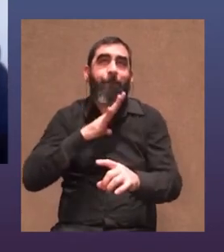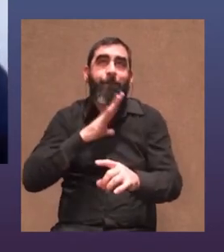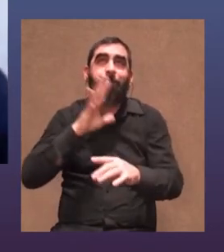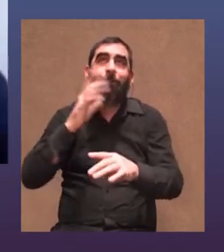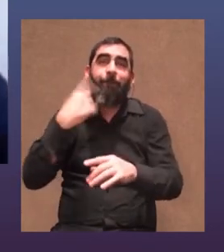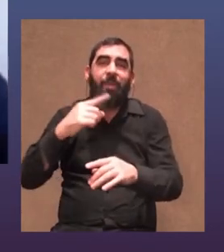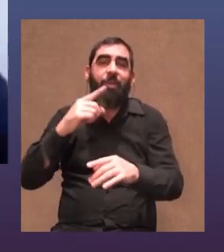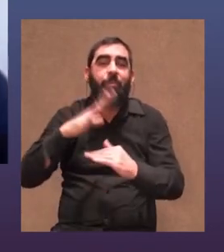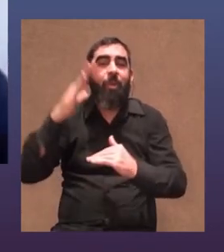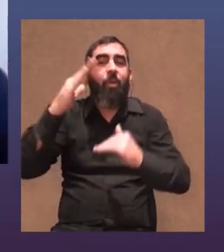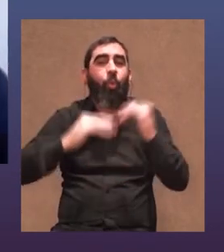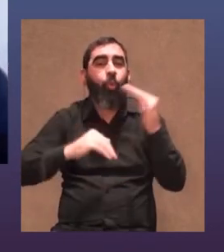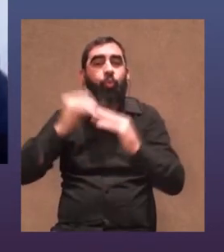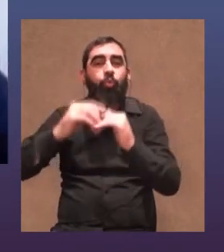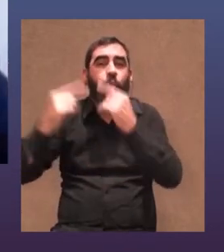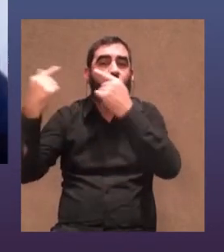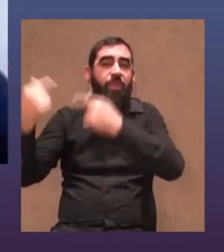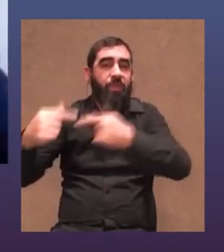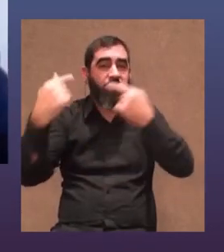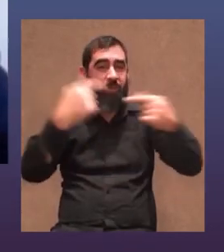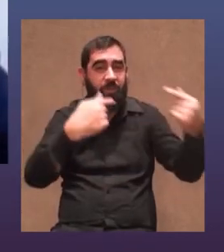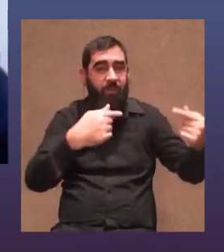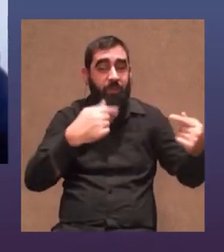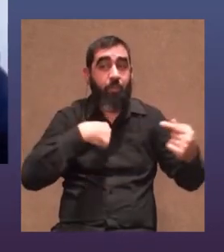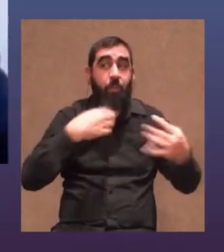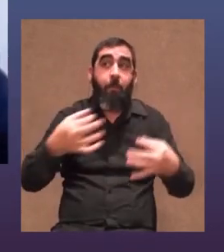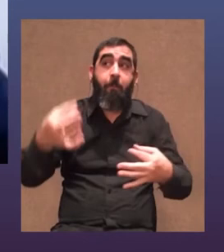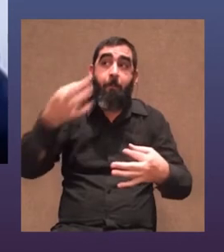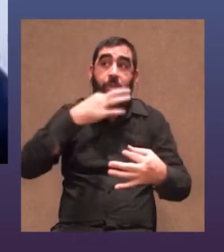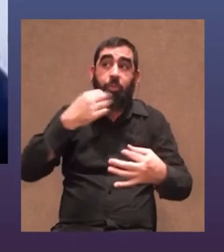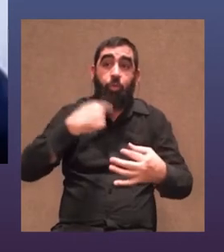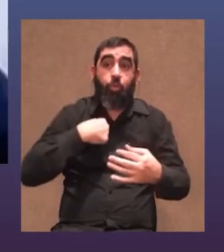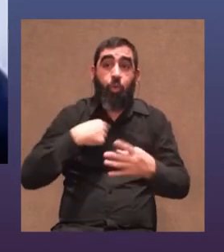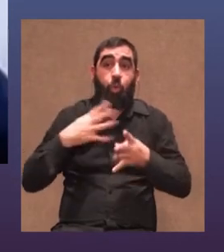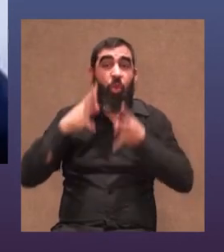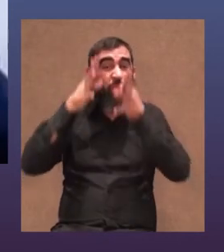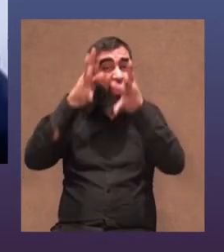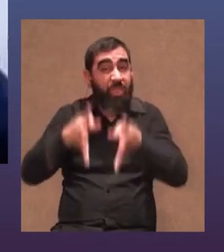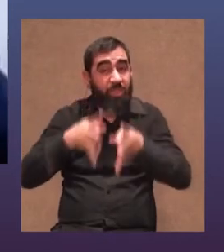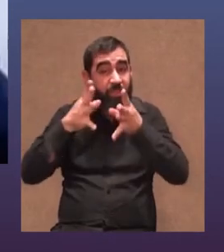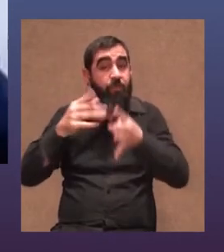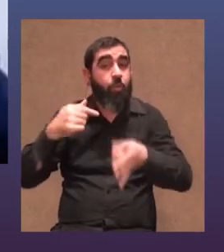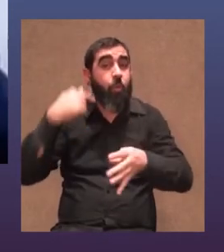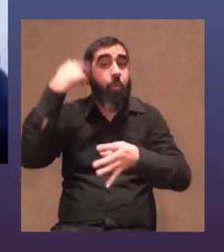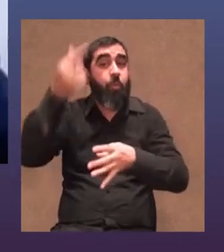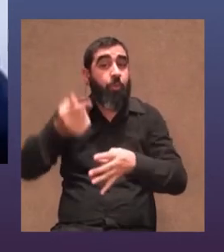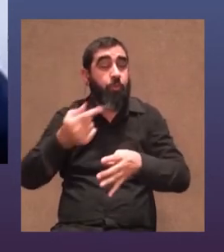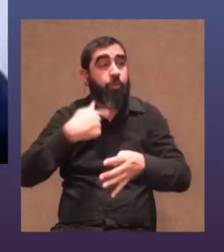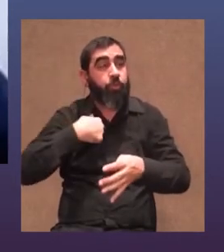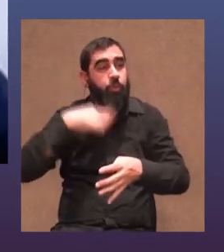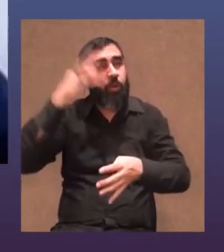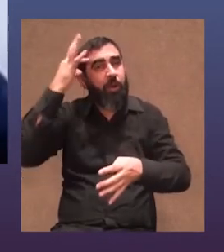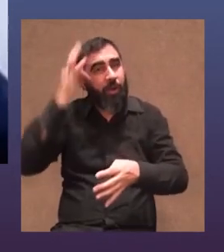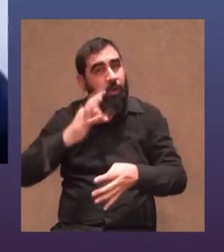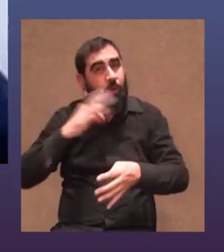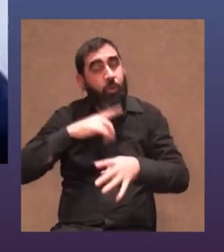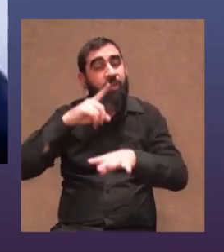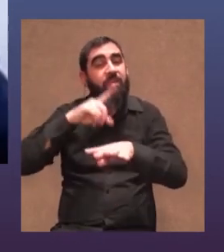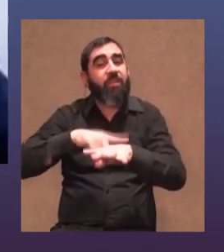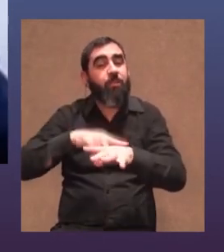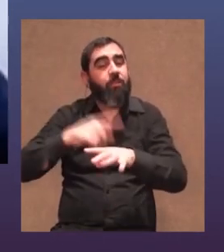construcción distinta. Yo creo que si me preguntás cuál es mi desafío próximo, creo que lo que me va en la cabeza todo el tiempo